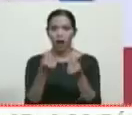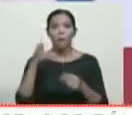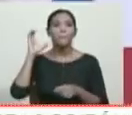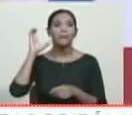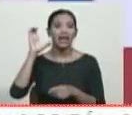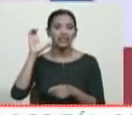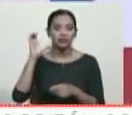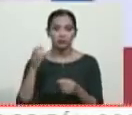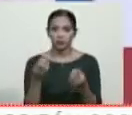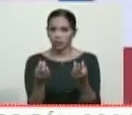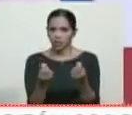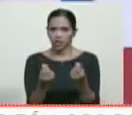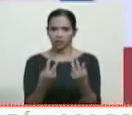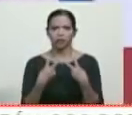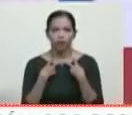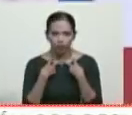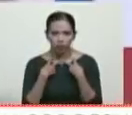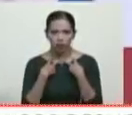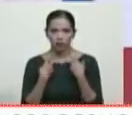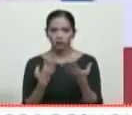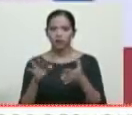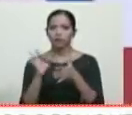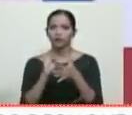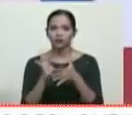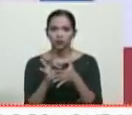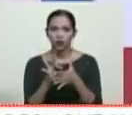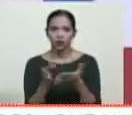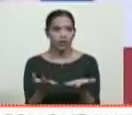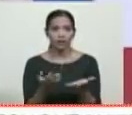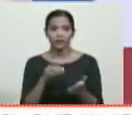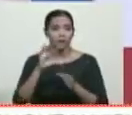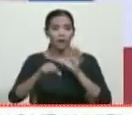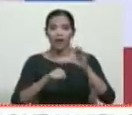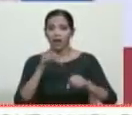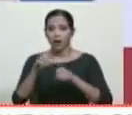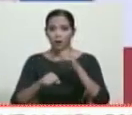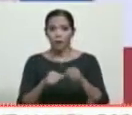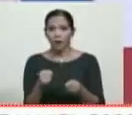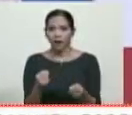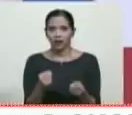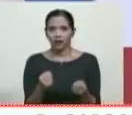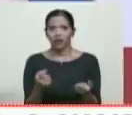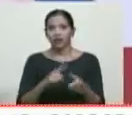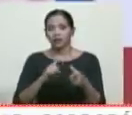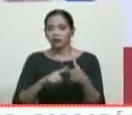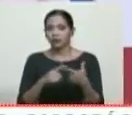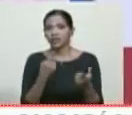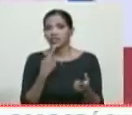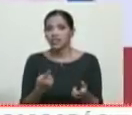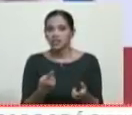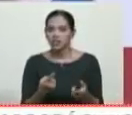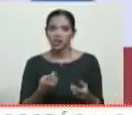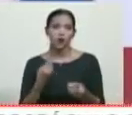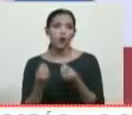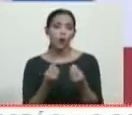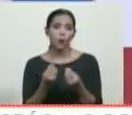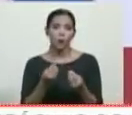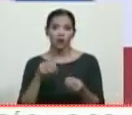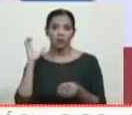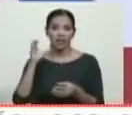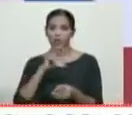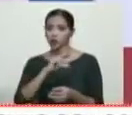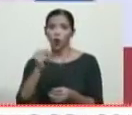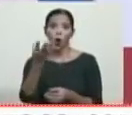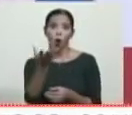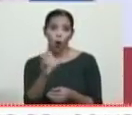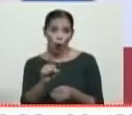el país no puede cumplir con sus obligaciones, con los fines del Estado. Y después entonces dices que como ese país no está cumpliendo con los fines